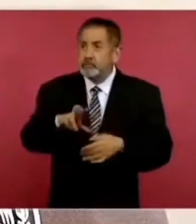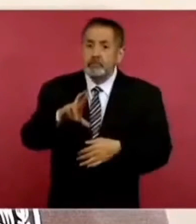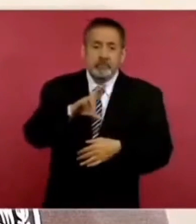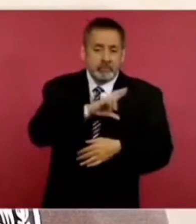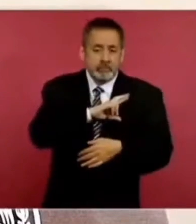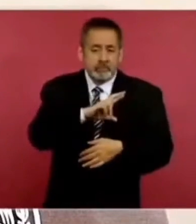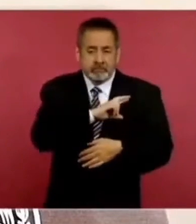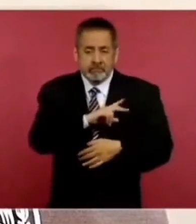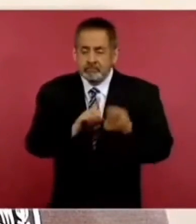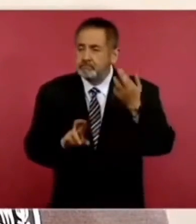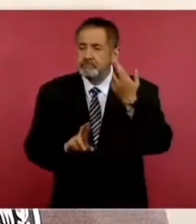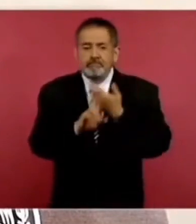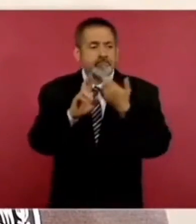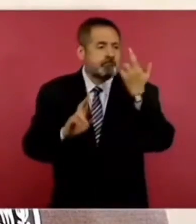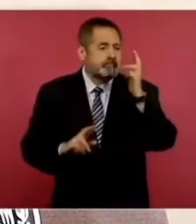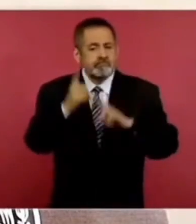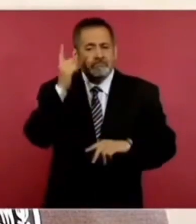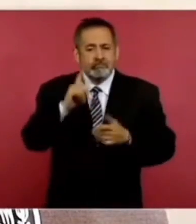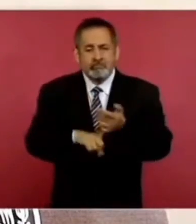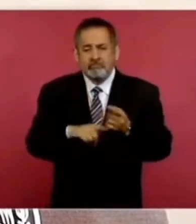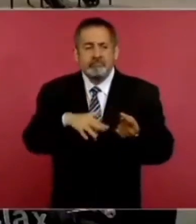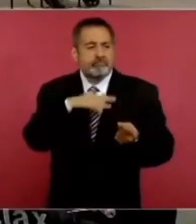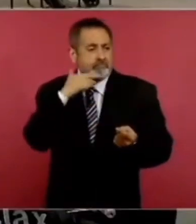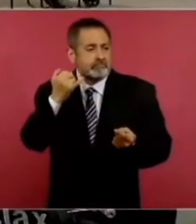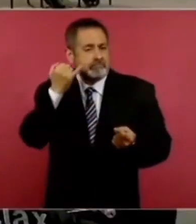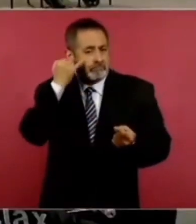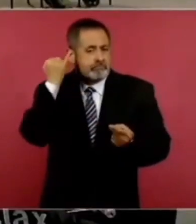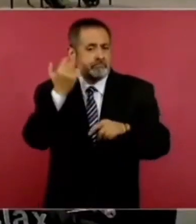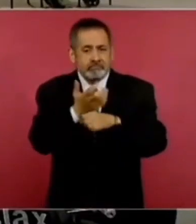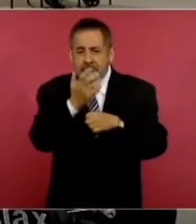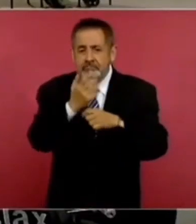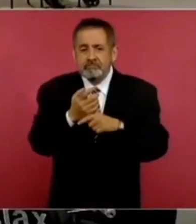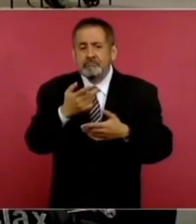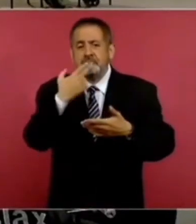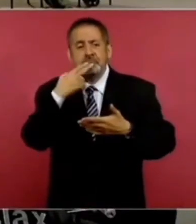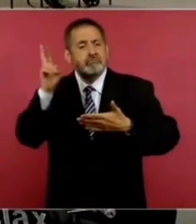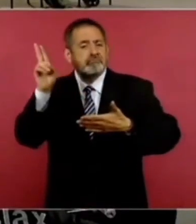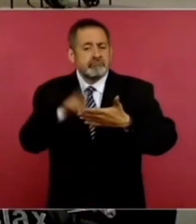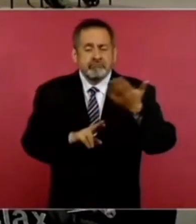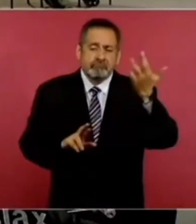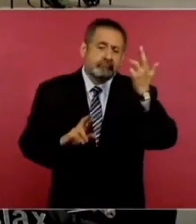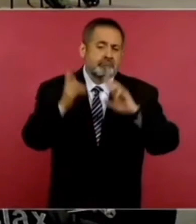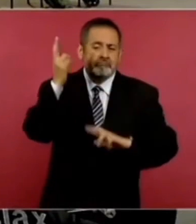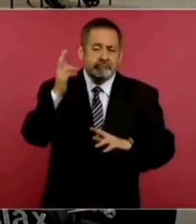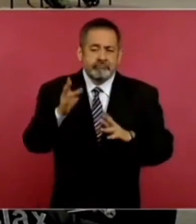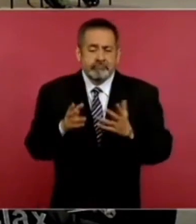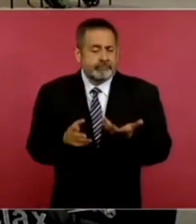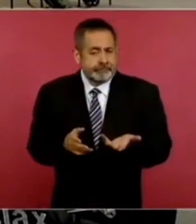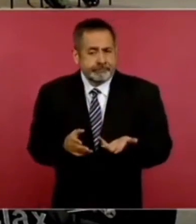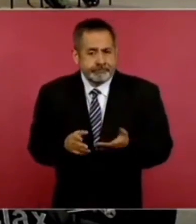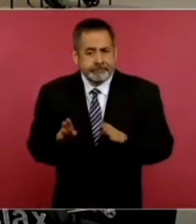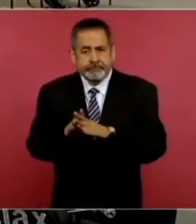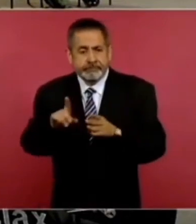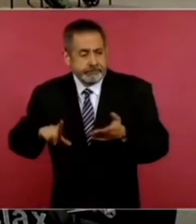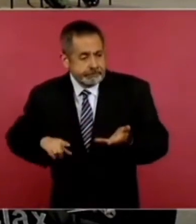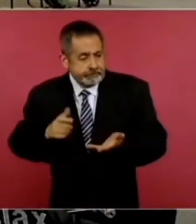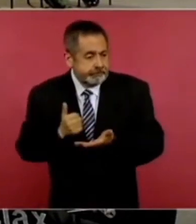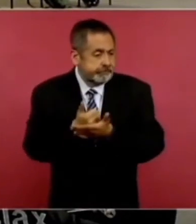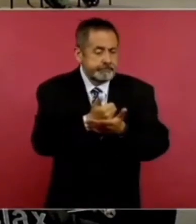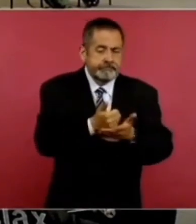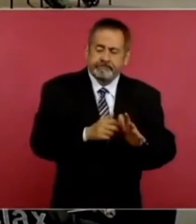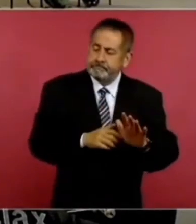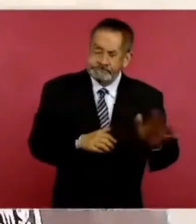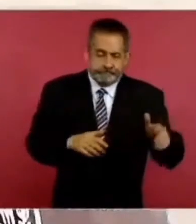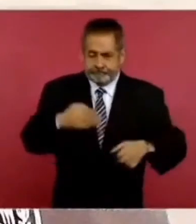Unidos, hospitales quebrados en Alemania y en Japón, privados todos, con la necesidad ahora de los gobiernos de entrar a salvarlos. Aquí es un